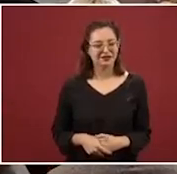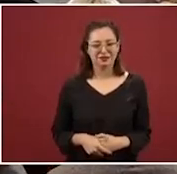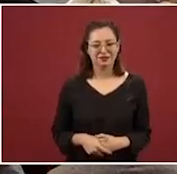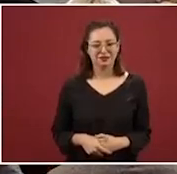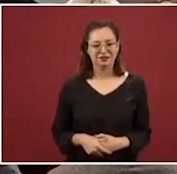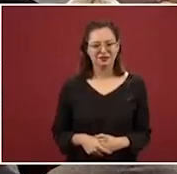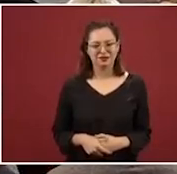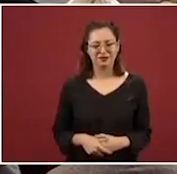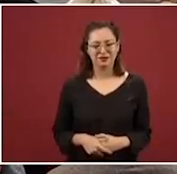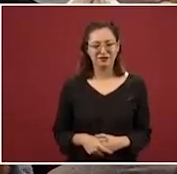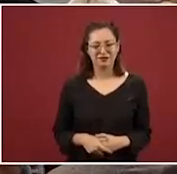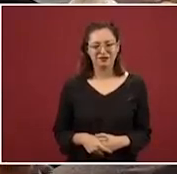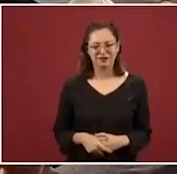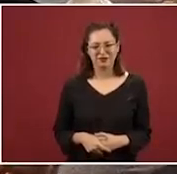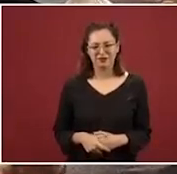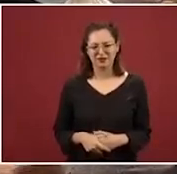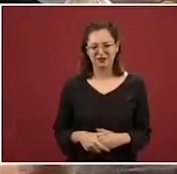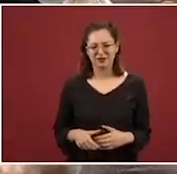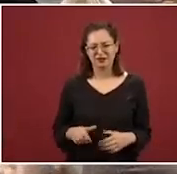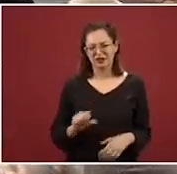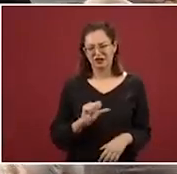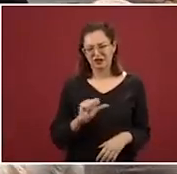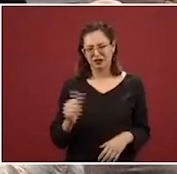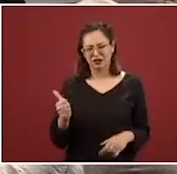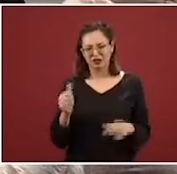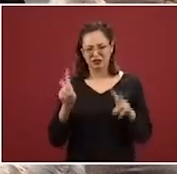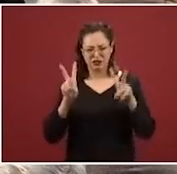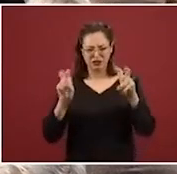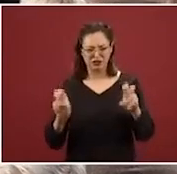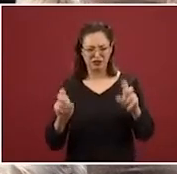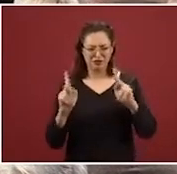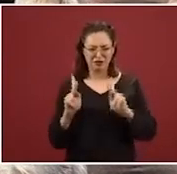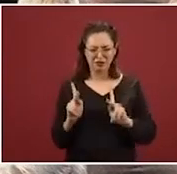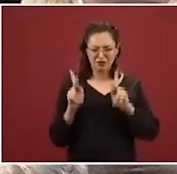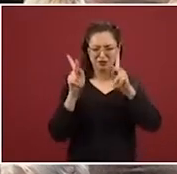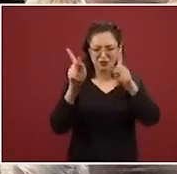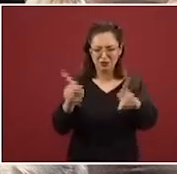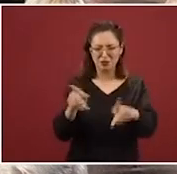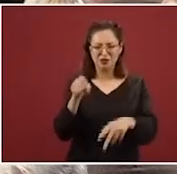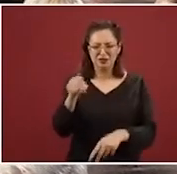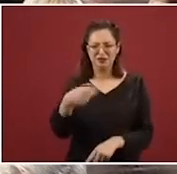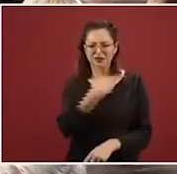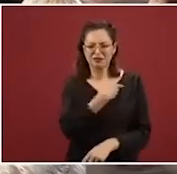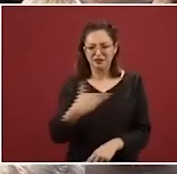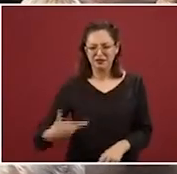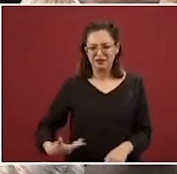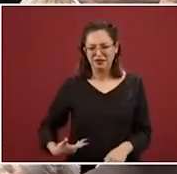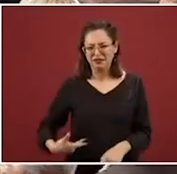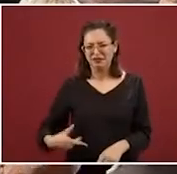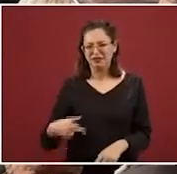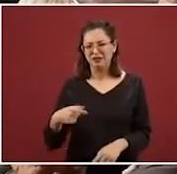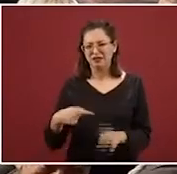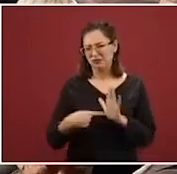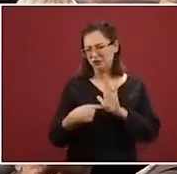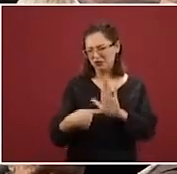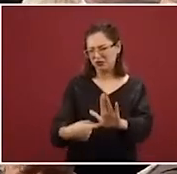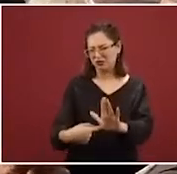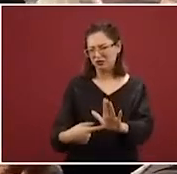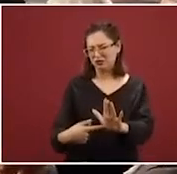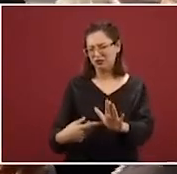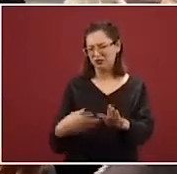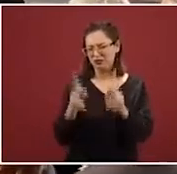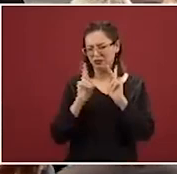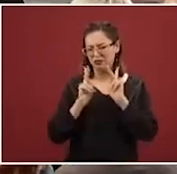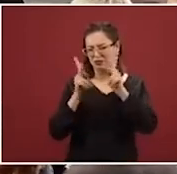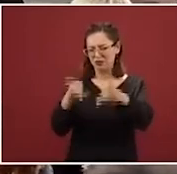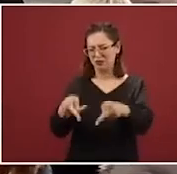En cuanto al puente, en el puente que presentó el presidente, pues sería importante ver también el impacto económico que tiene se puede